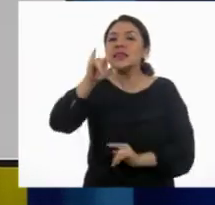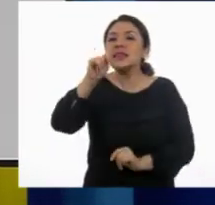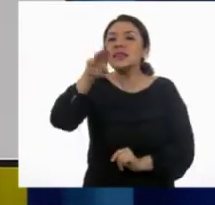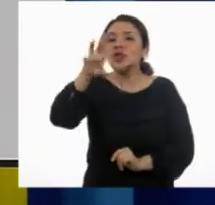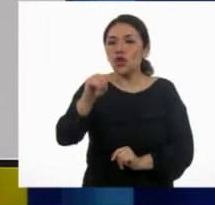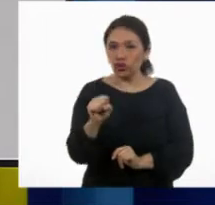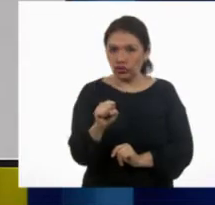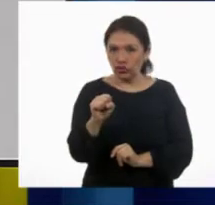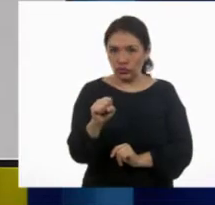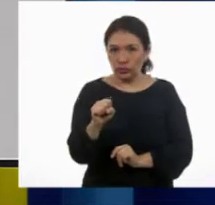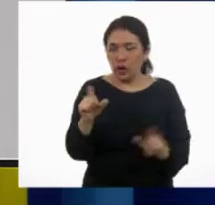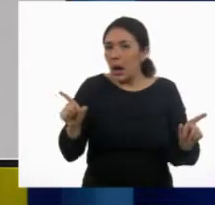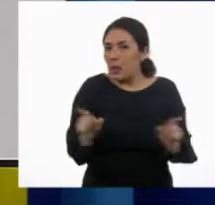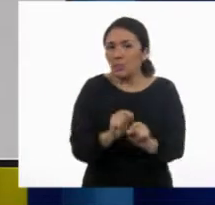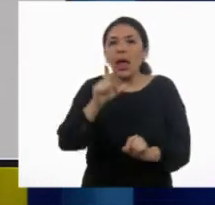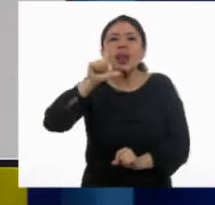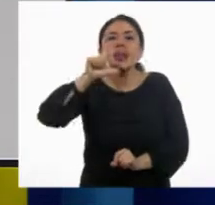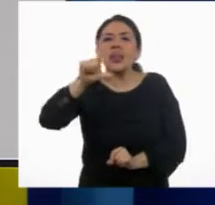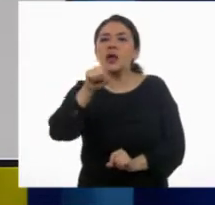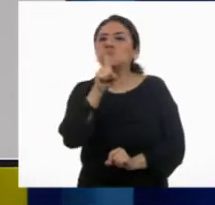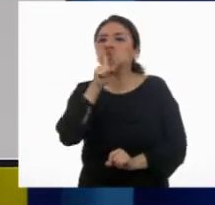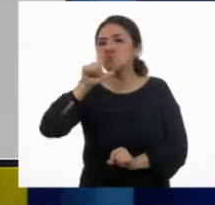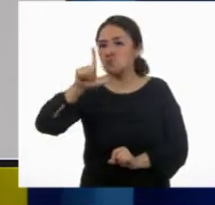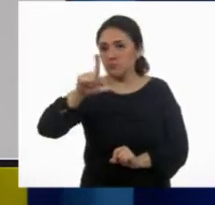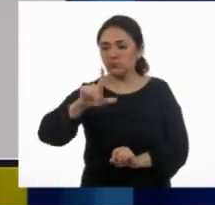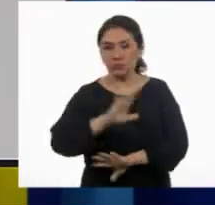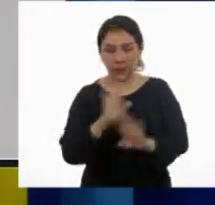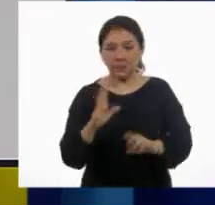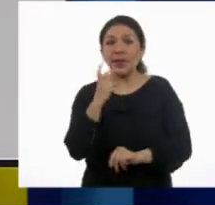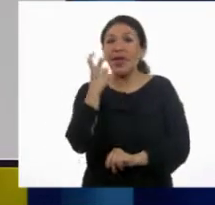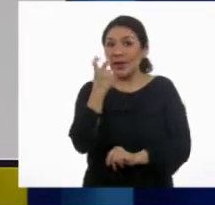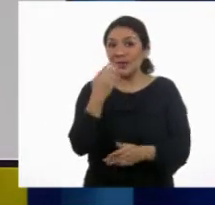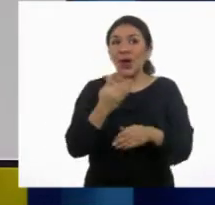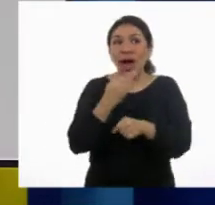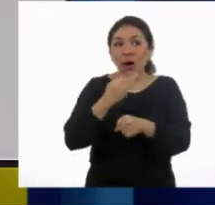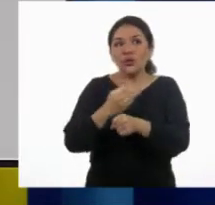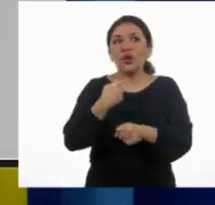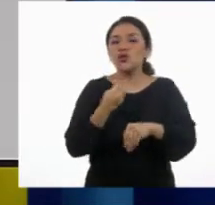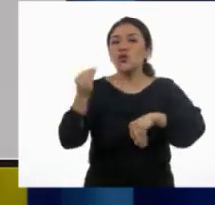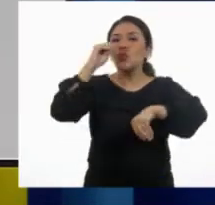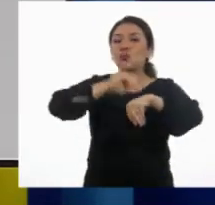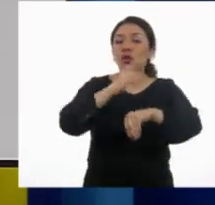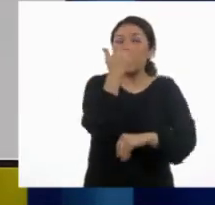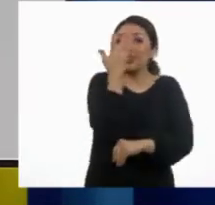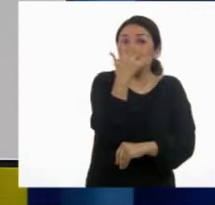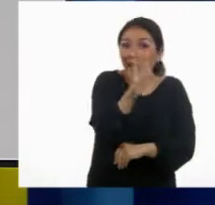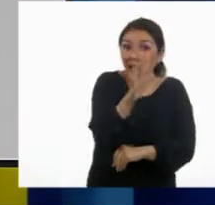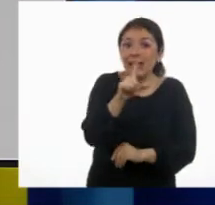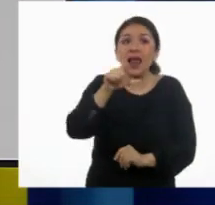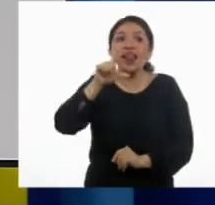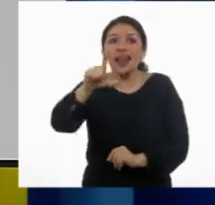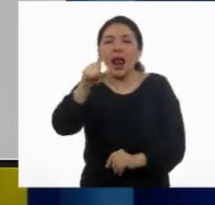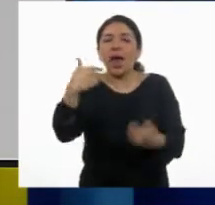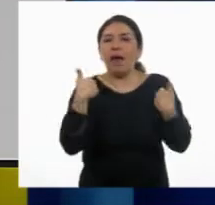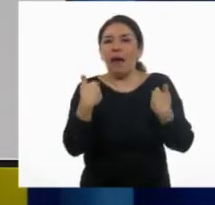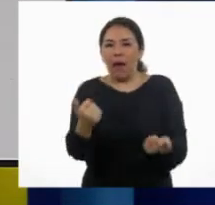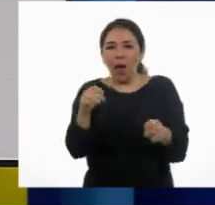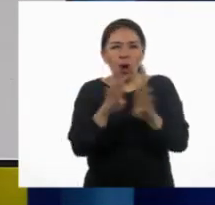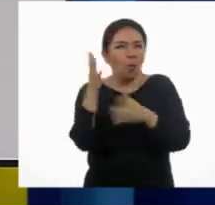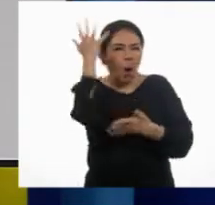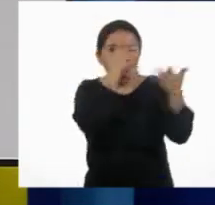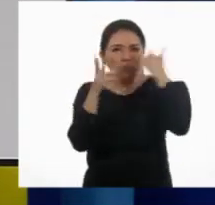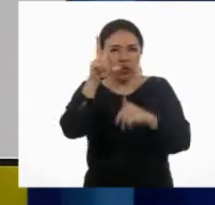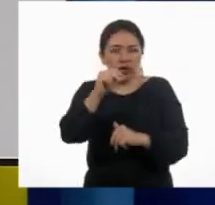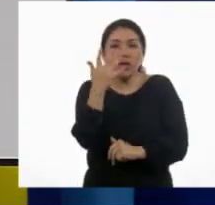litros. Simplificado es la L. Por eso en esta ocasión le estoy haciendo esto al número 1 para que no nos